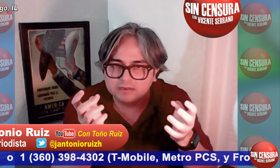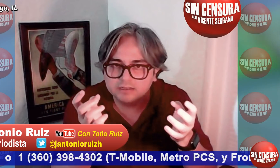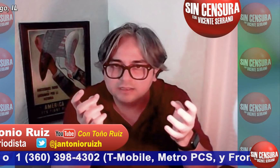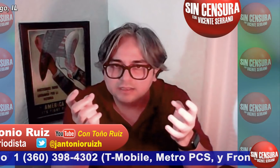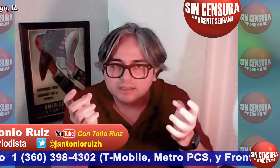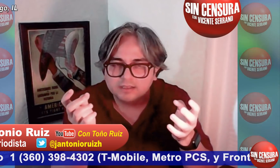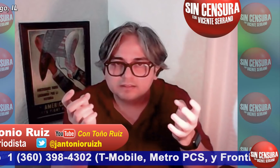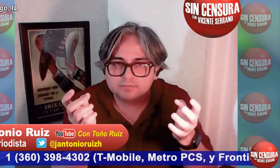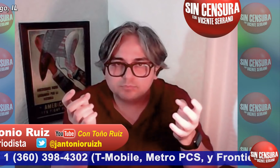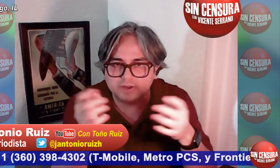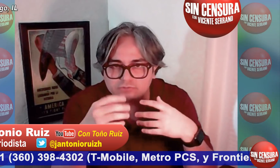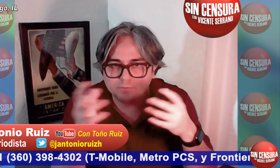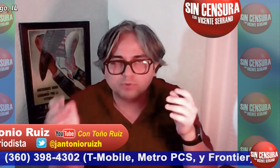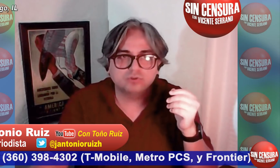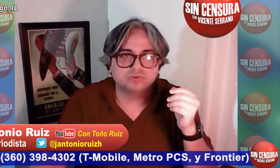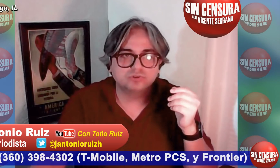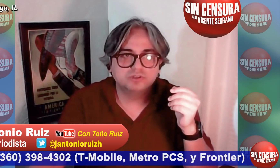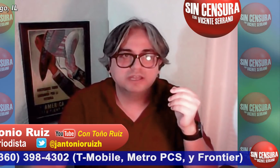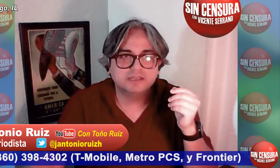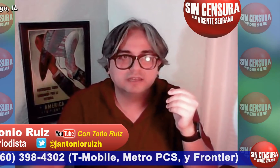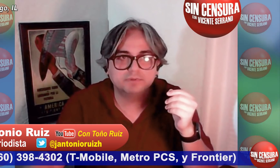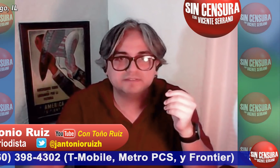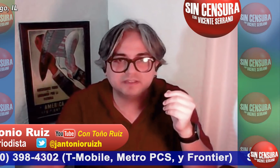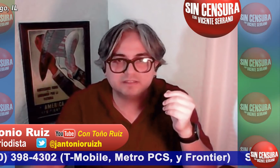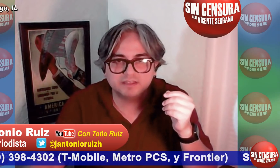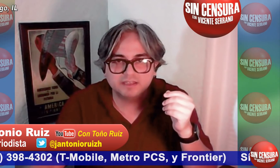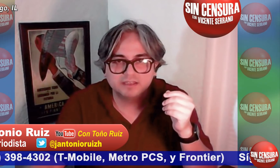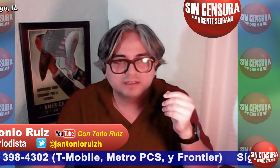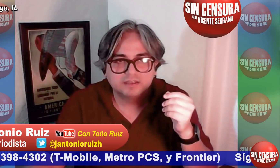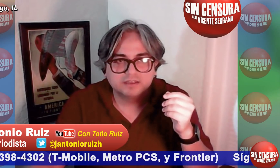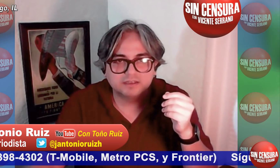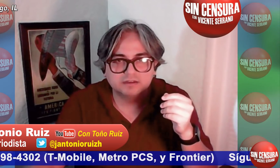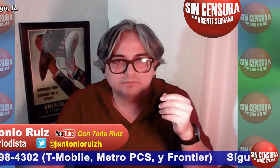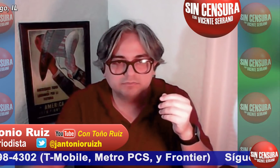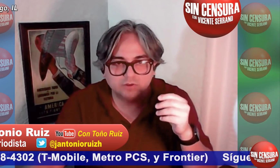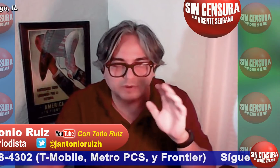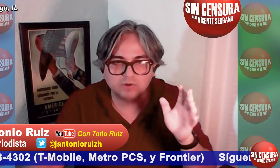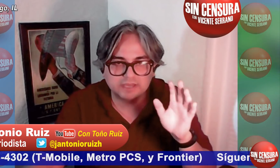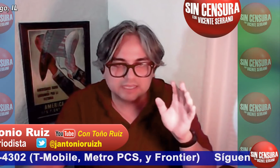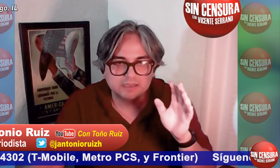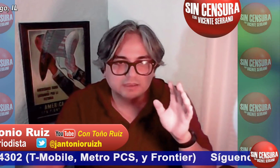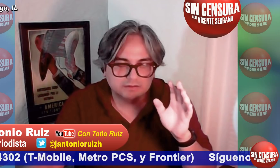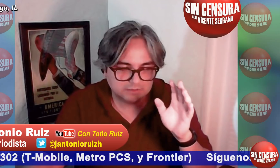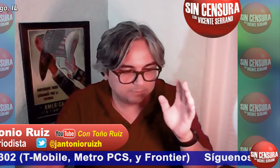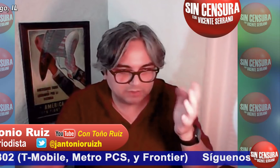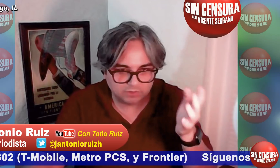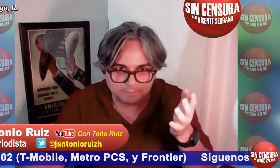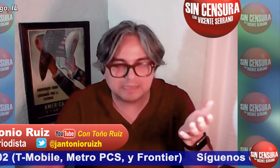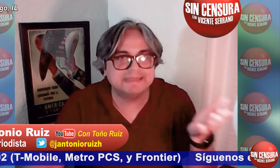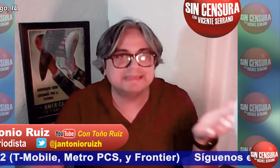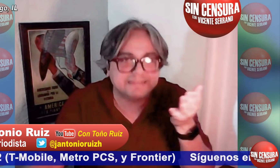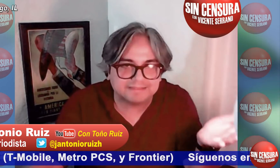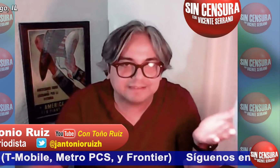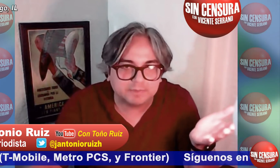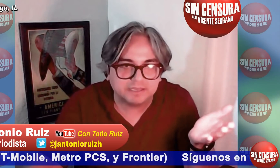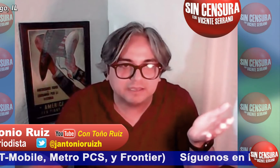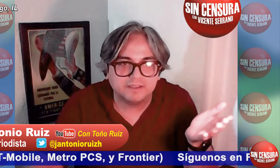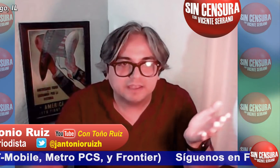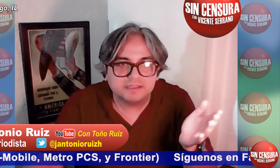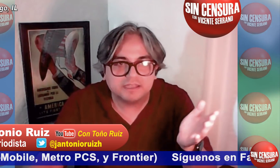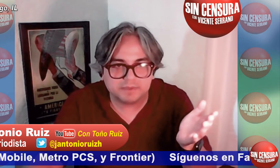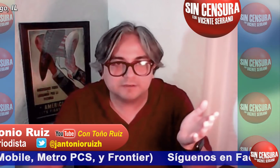gritonear por esto y por lo otro. El presidente dijo, bueno, ok, perdón, ¿qué me decías,